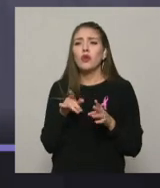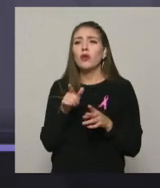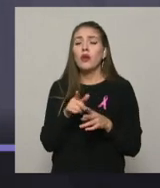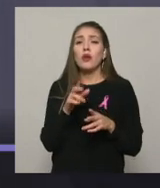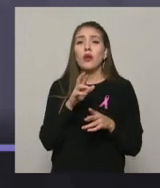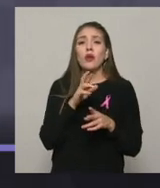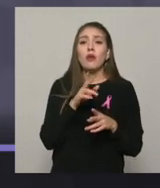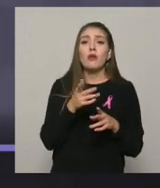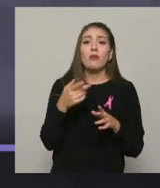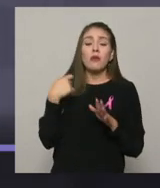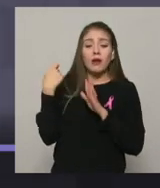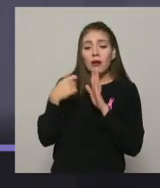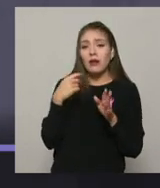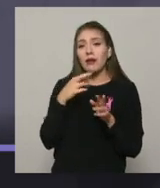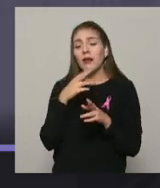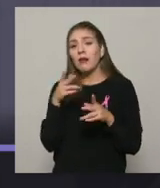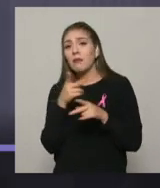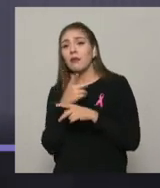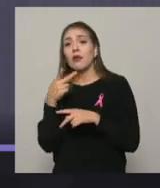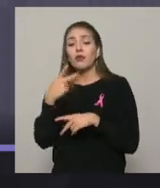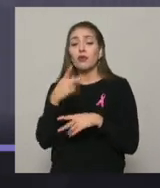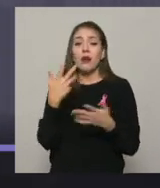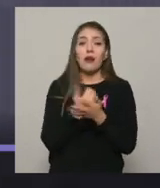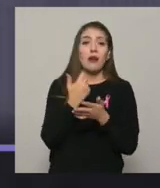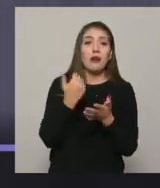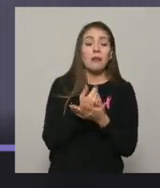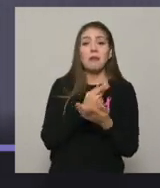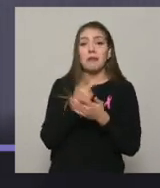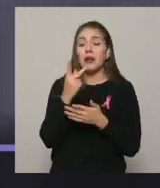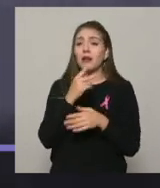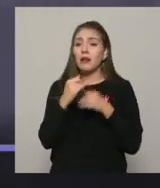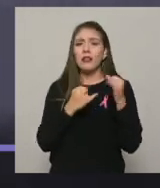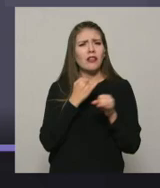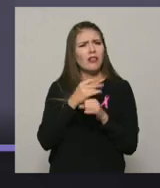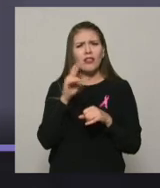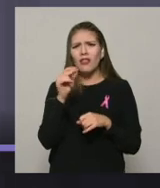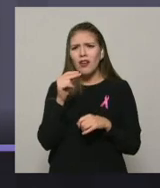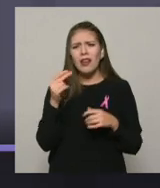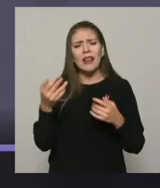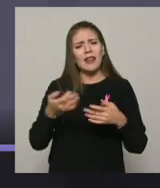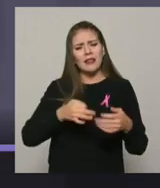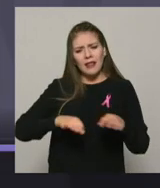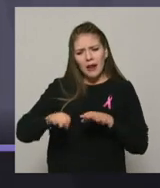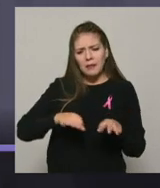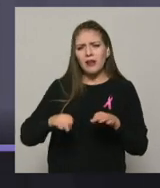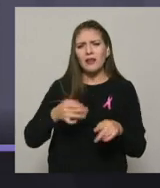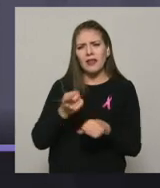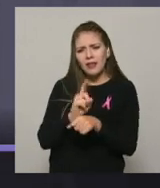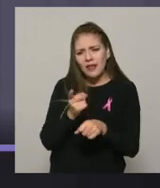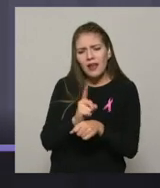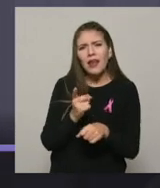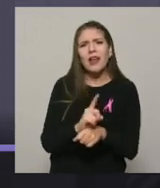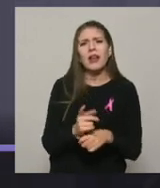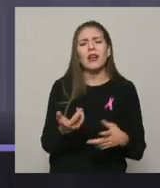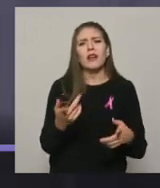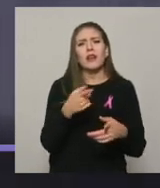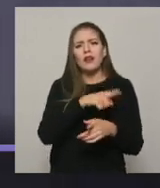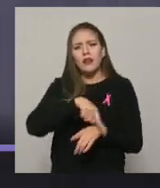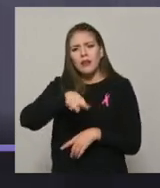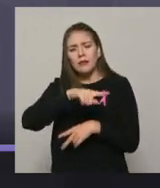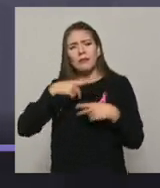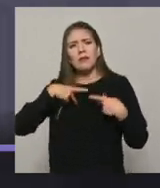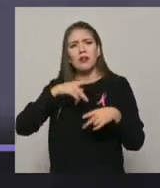que ganen premios internacionales, sino en un trabajo cotidiano claro. Constante, en el que le informemos a la